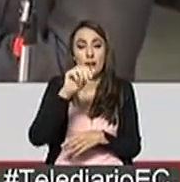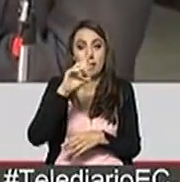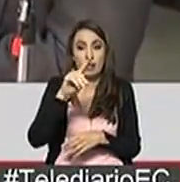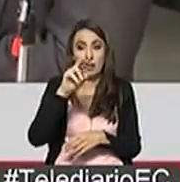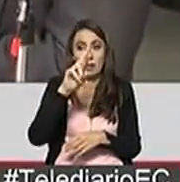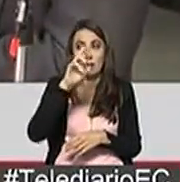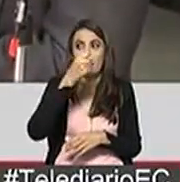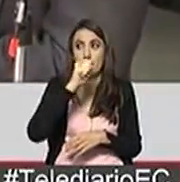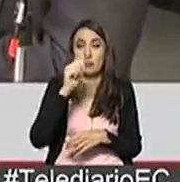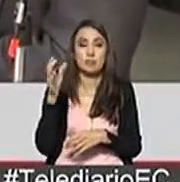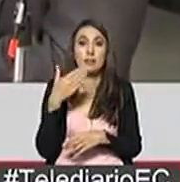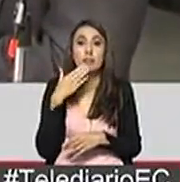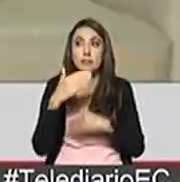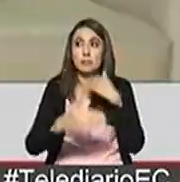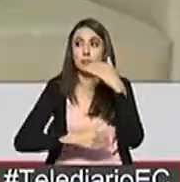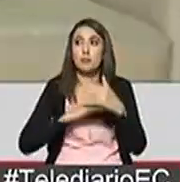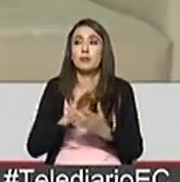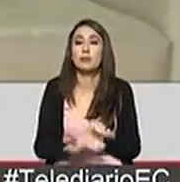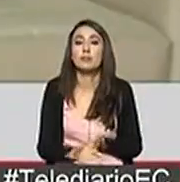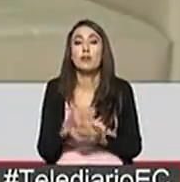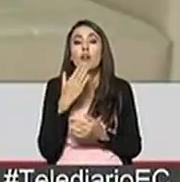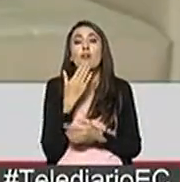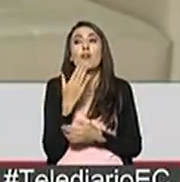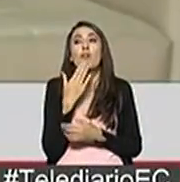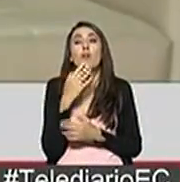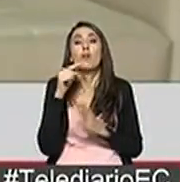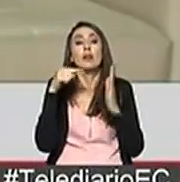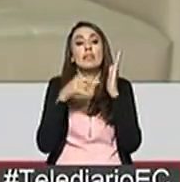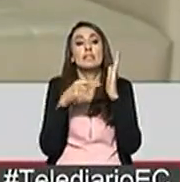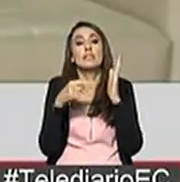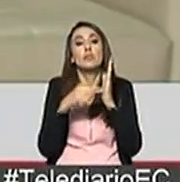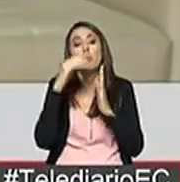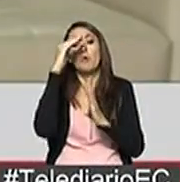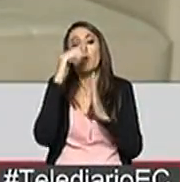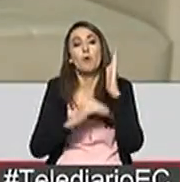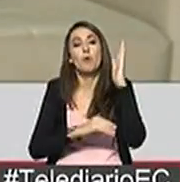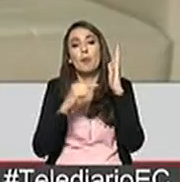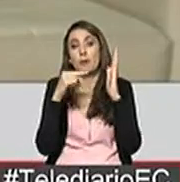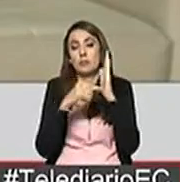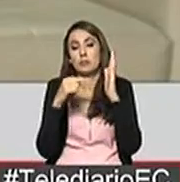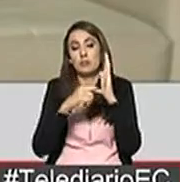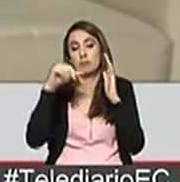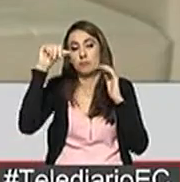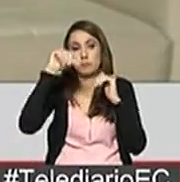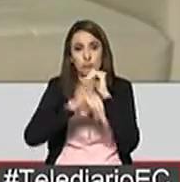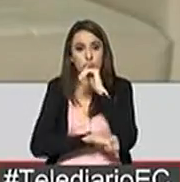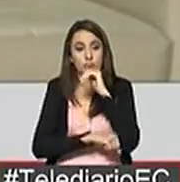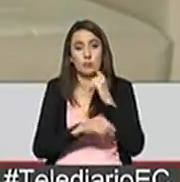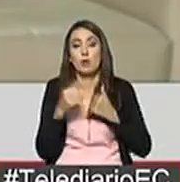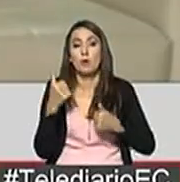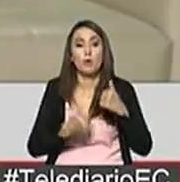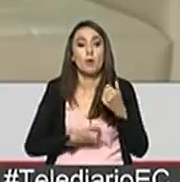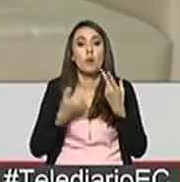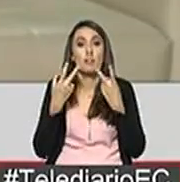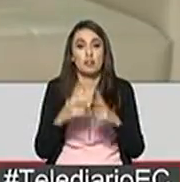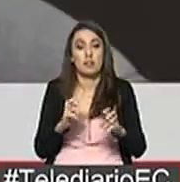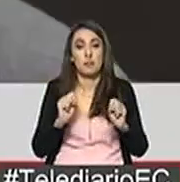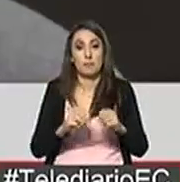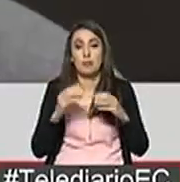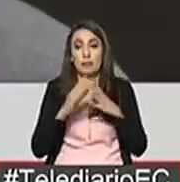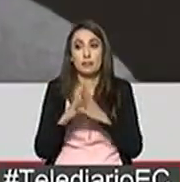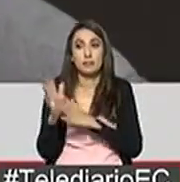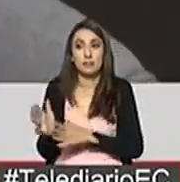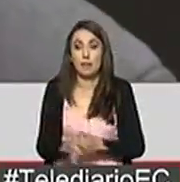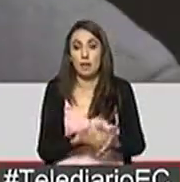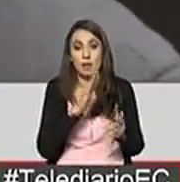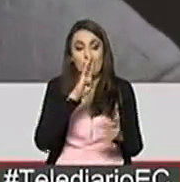de Economía Popular y Solidaria. Que es la reducción de los aranceles agrícolas en cuanto a materias primas y también bienes de capital.